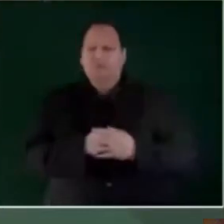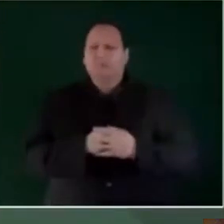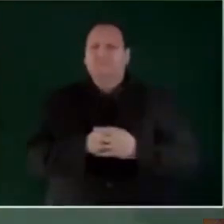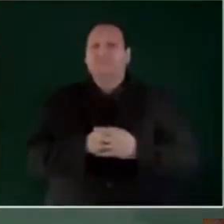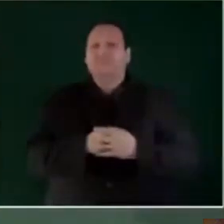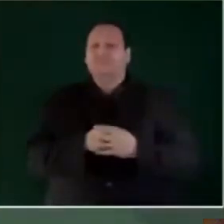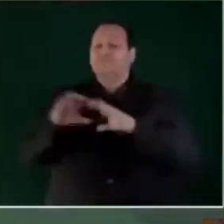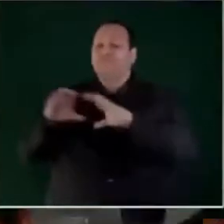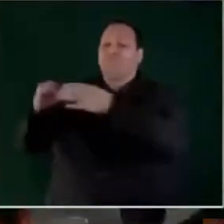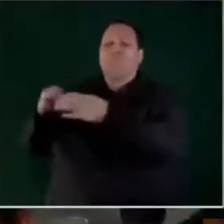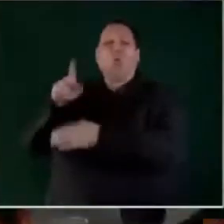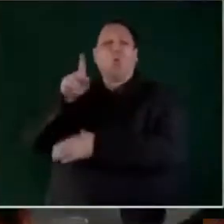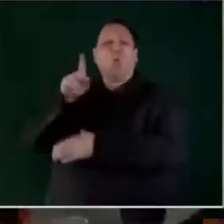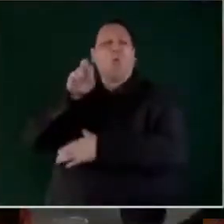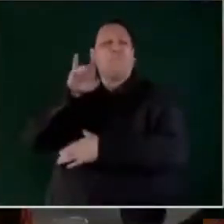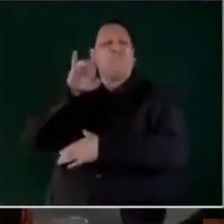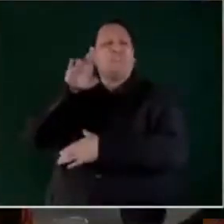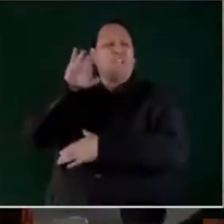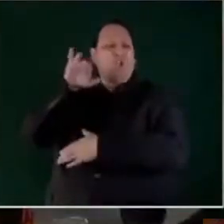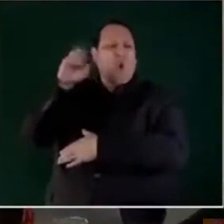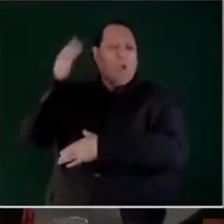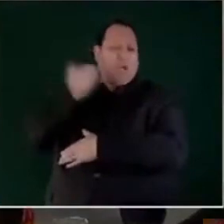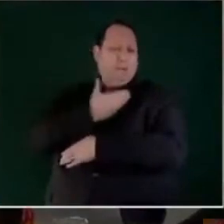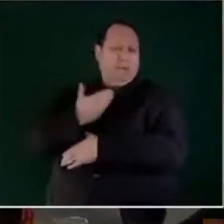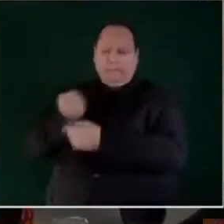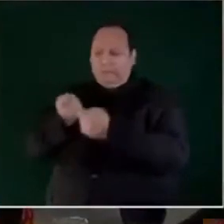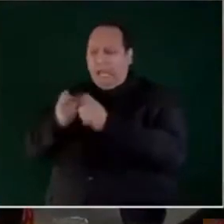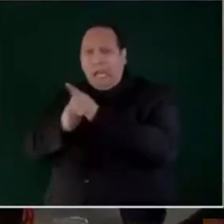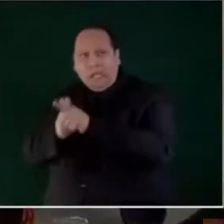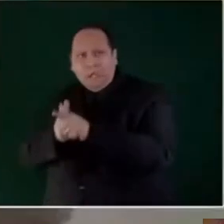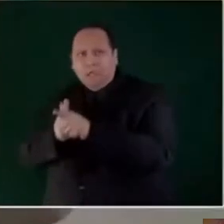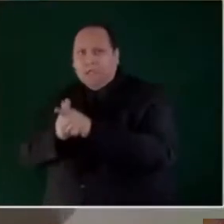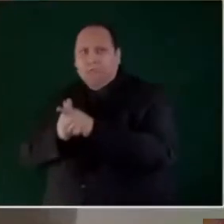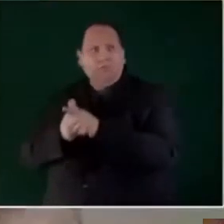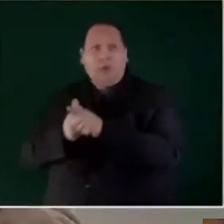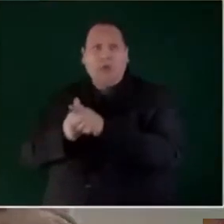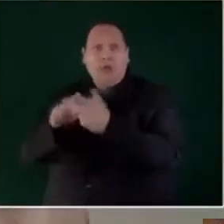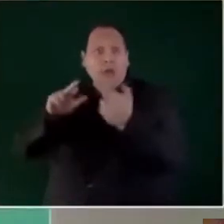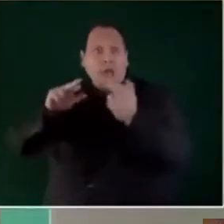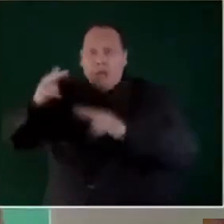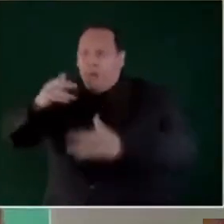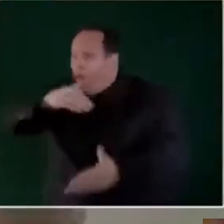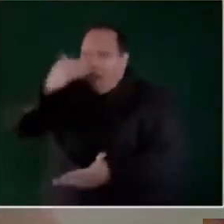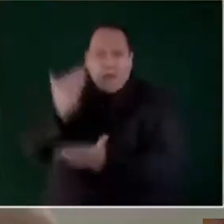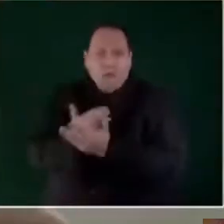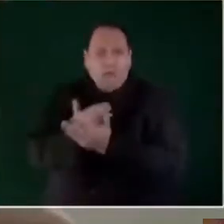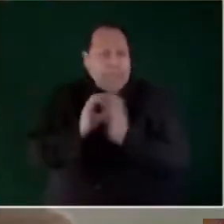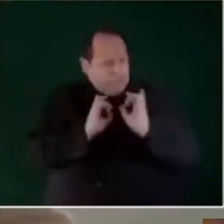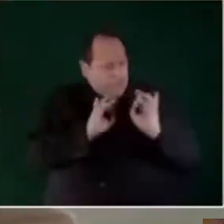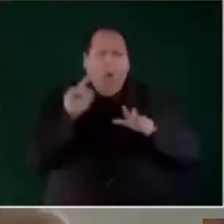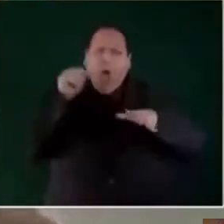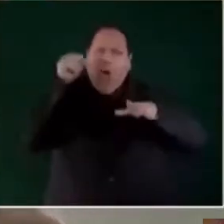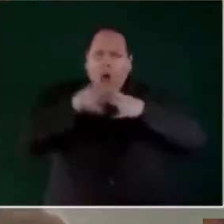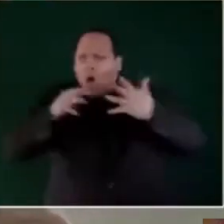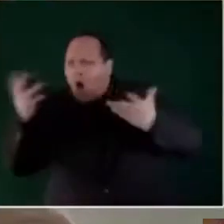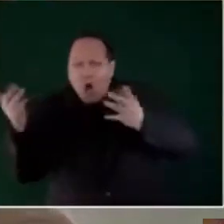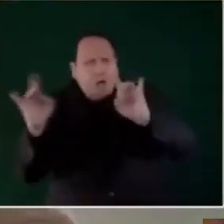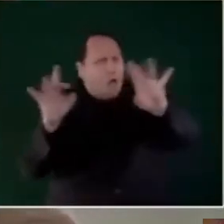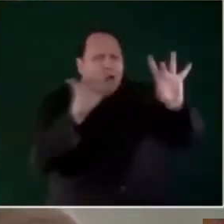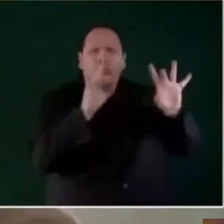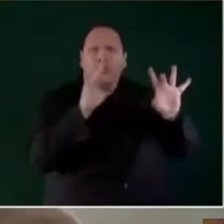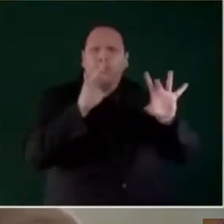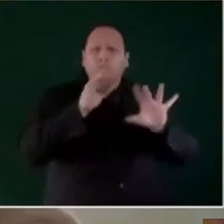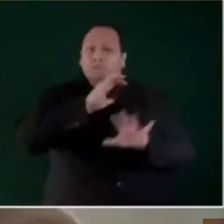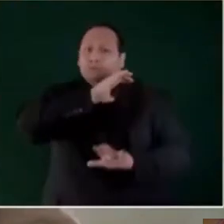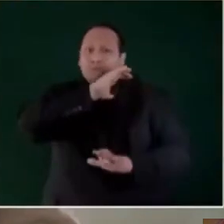surgió con el porfiriato y se mantuvo. No pudo la revolución, a pesar de que fue profunda,